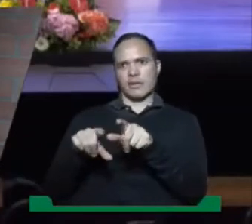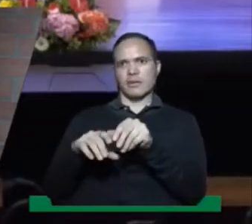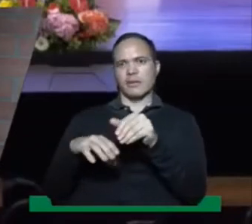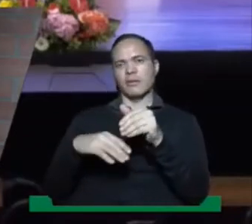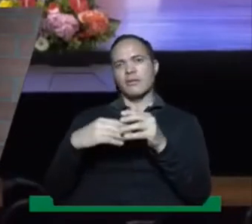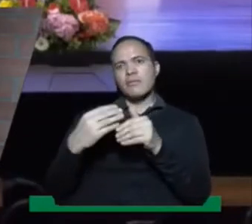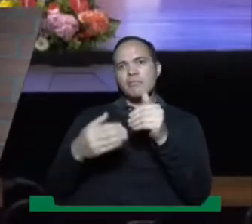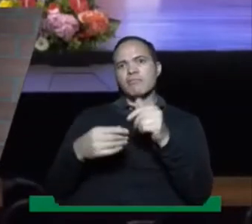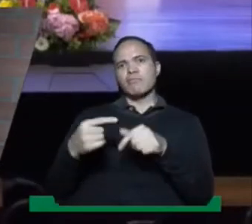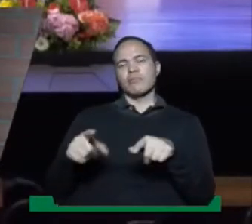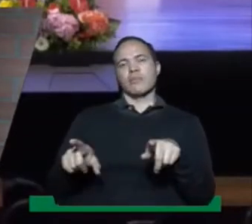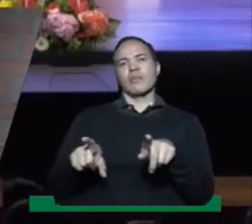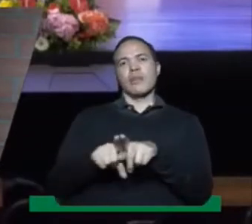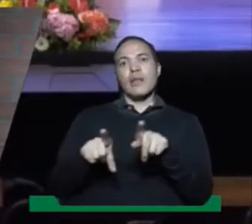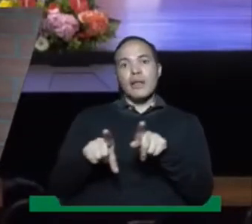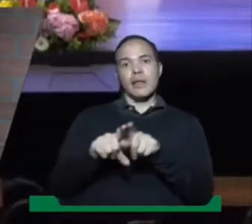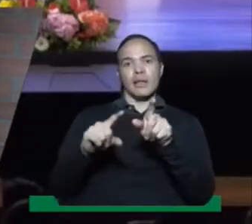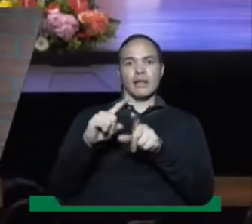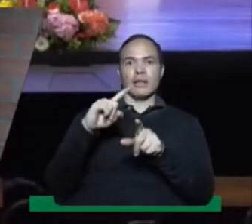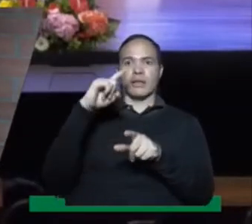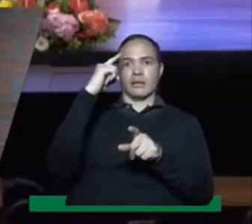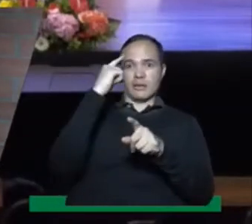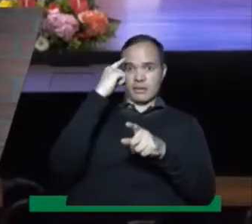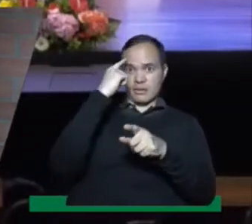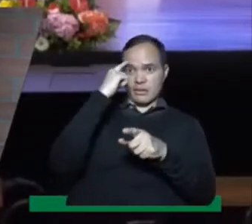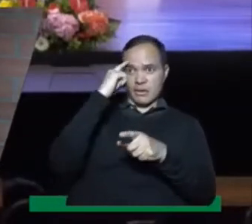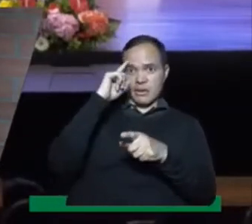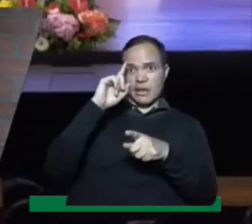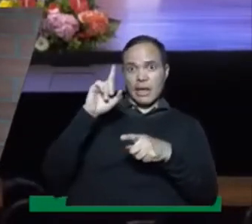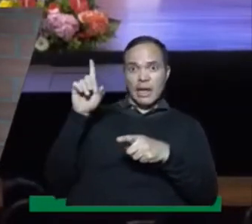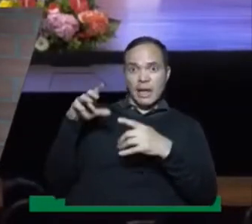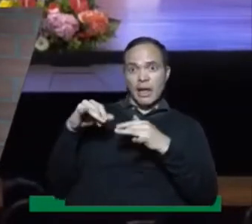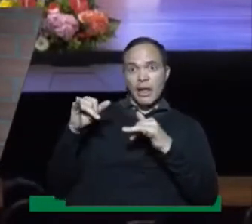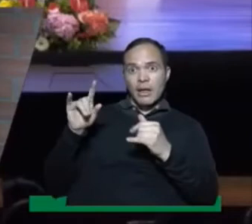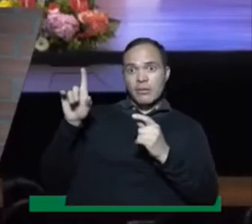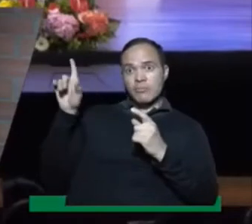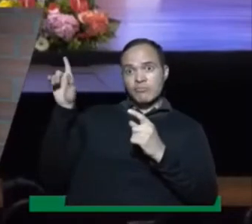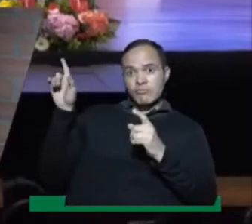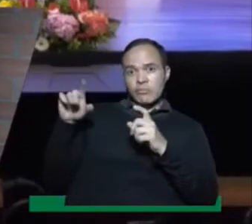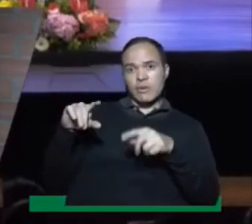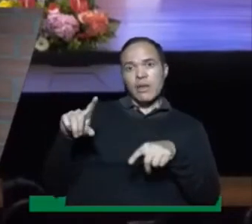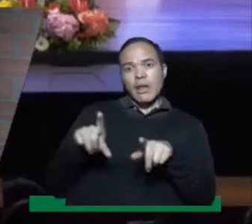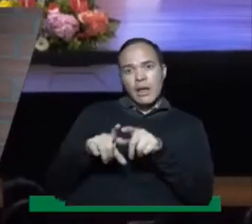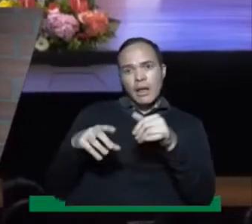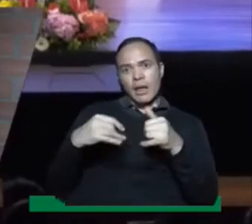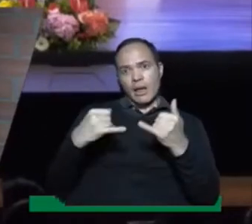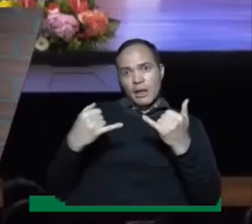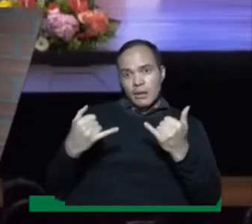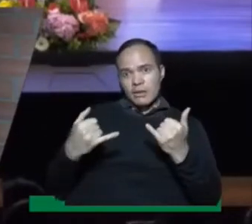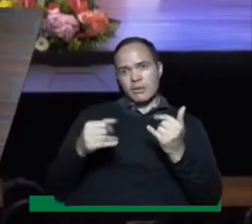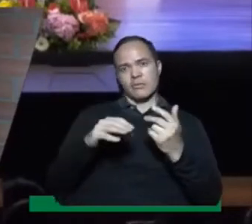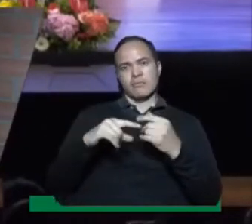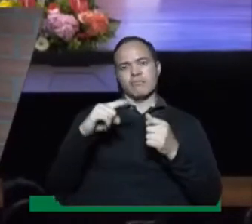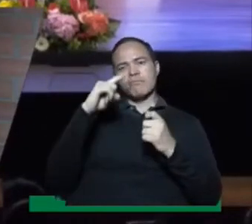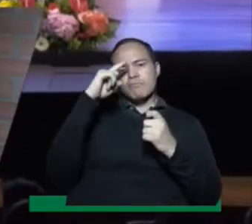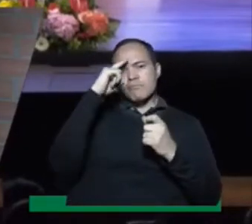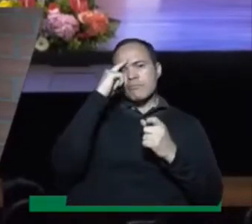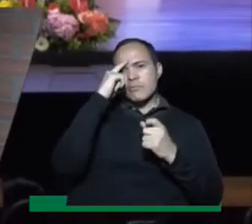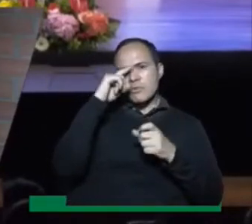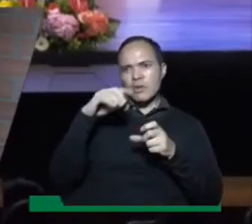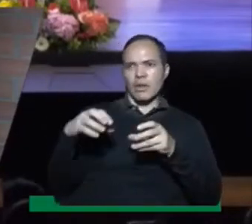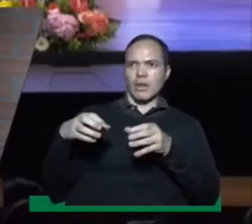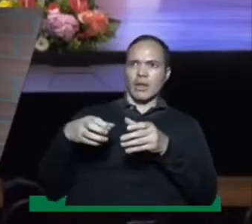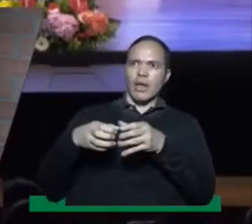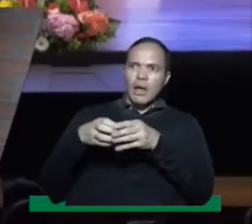salí adelante de no haber tenido nada y estar hoy día acá en representación de mis asociados en